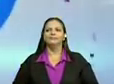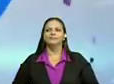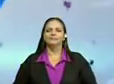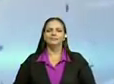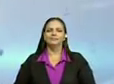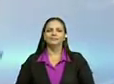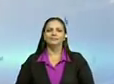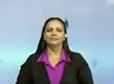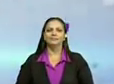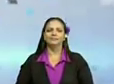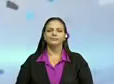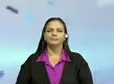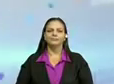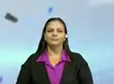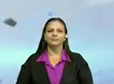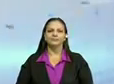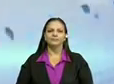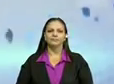madre.